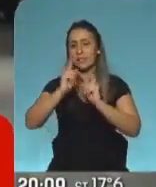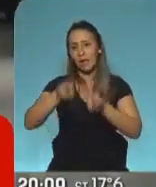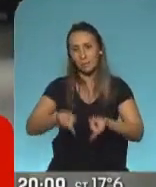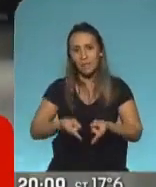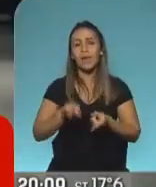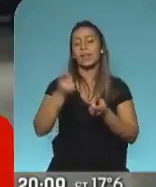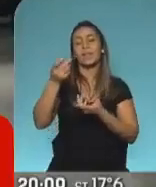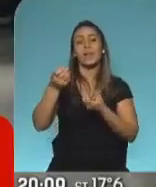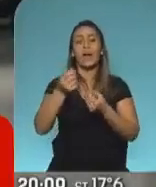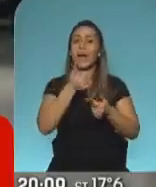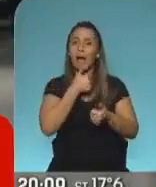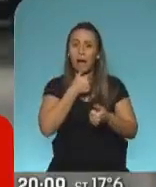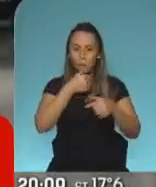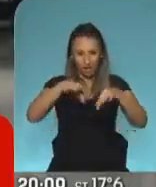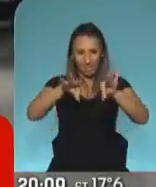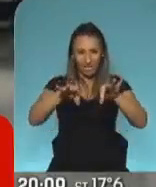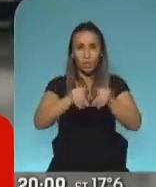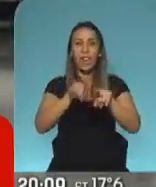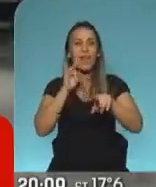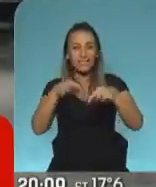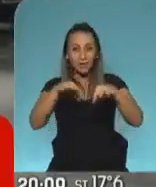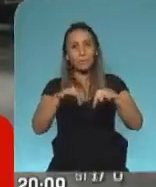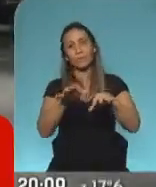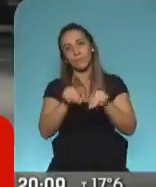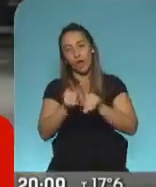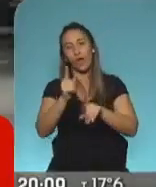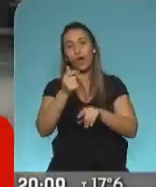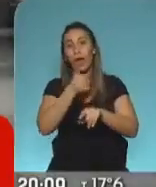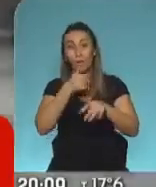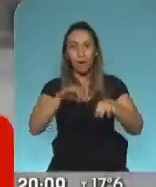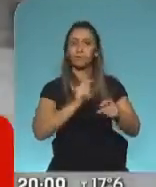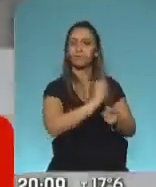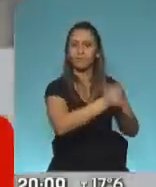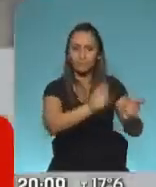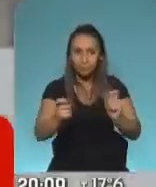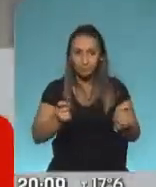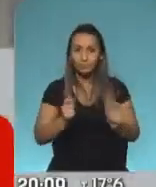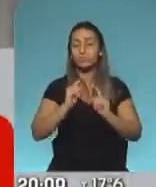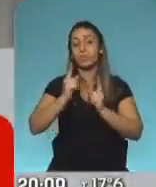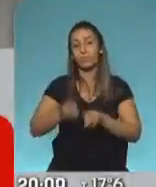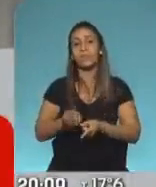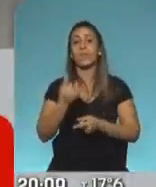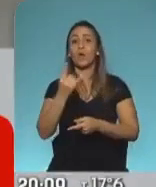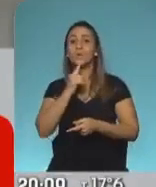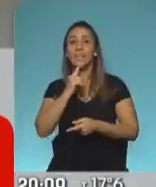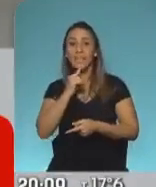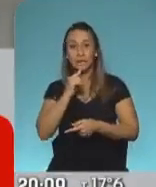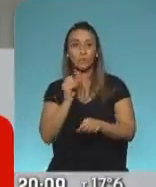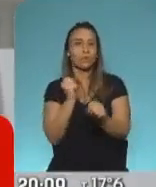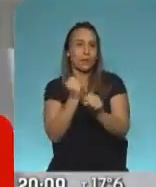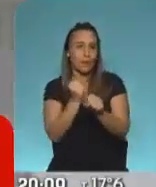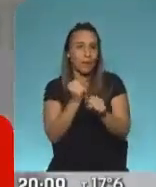necesitan agua potable. Y de hecho, mañana se suma el trabajo de la UTT, que es la Unión de Trabajadores de la Tierra, que estarán donando acerca